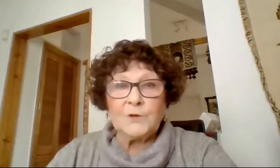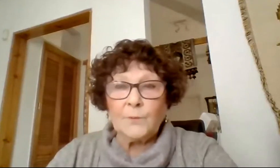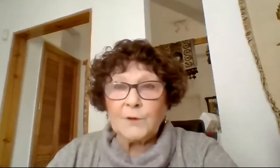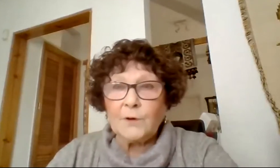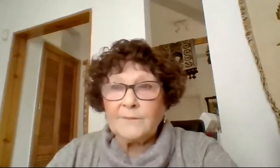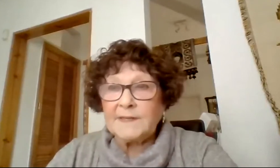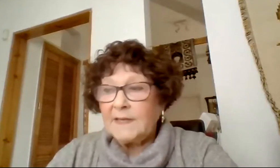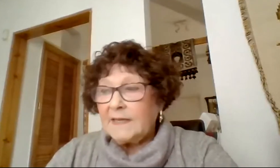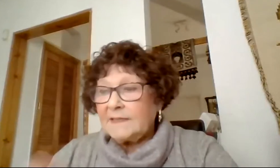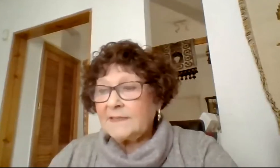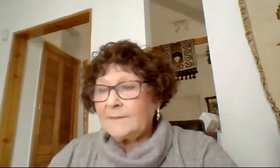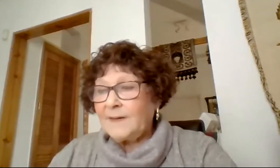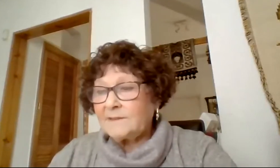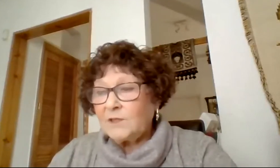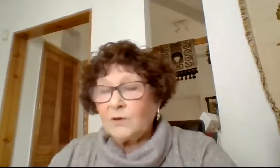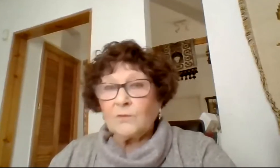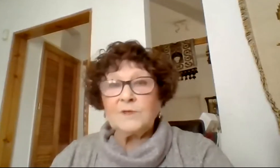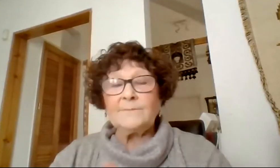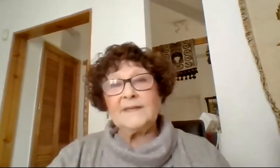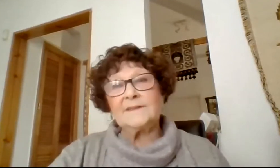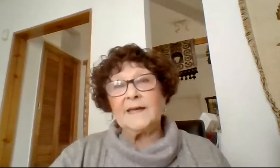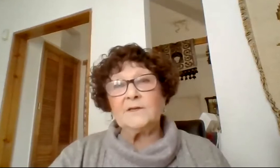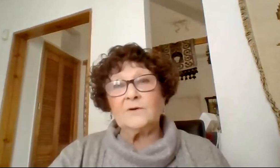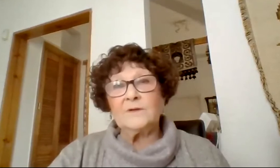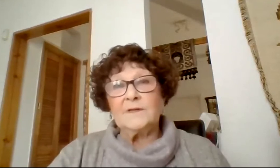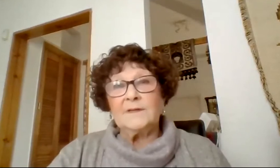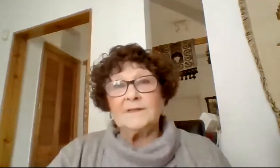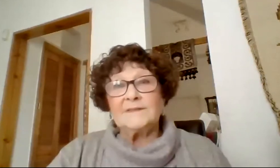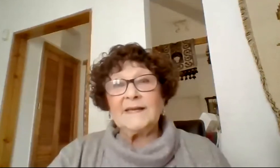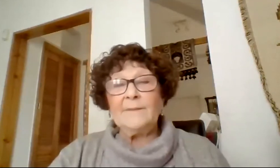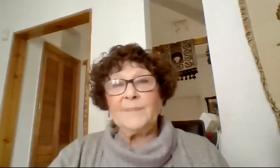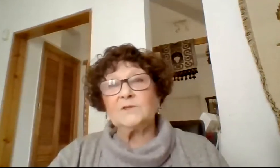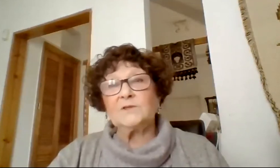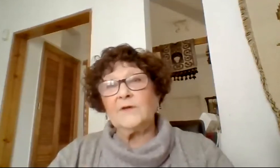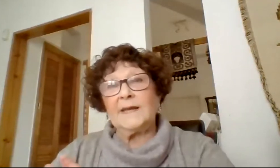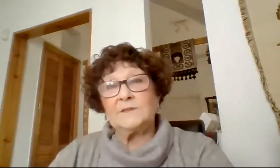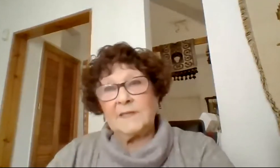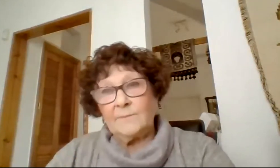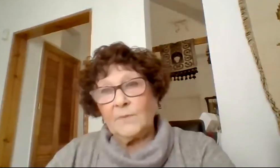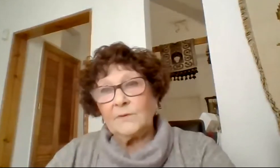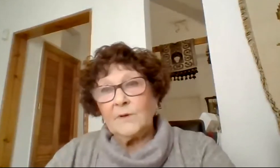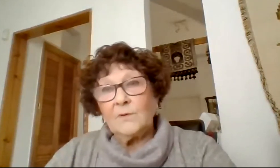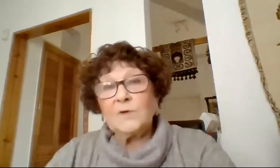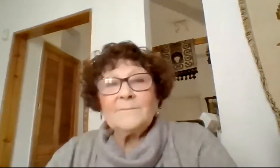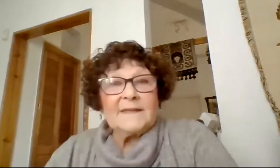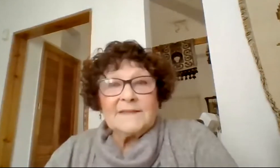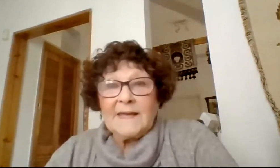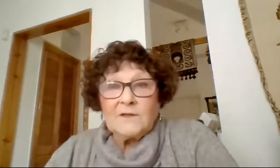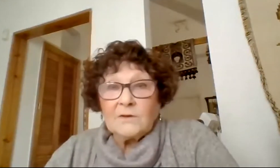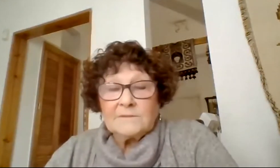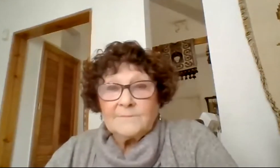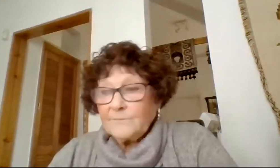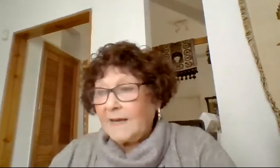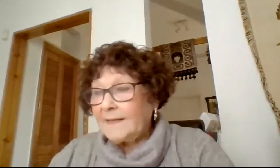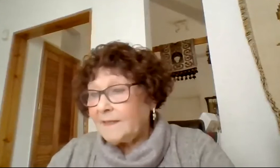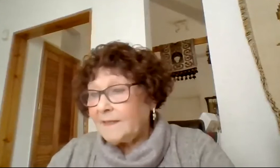que murió muy joven y que planteó un inventario del espectro del autismo. Un